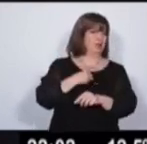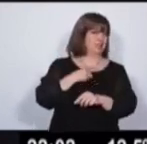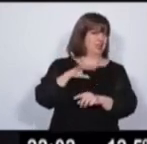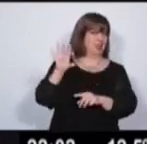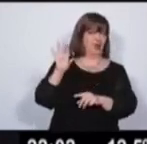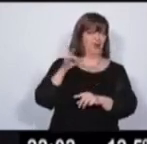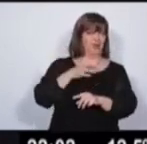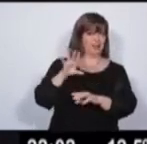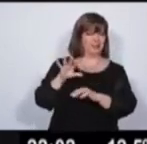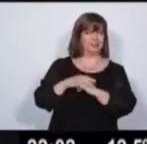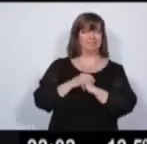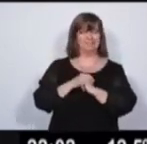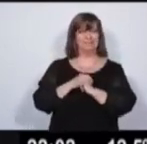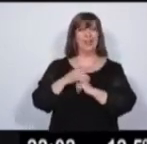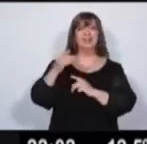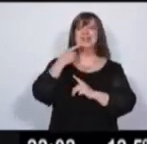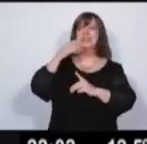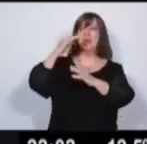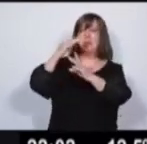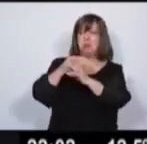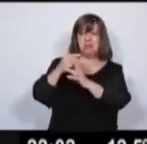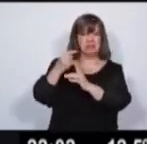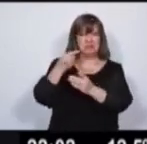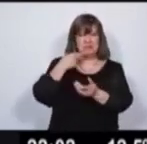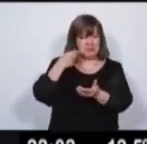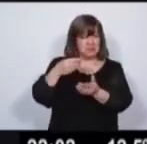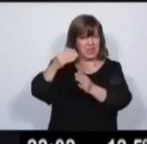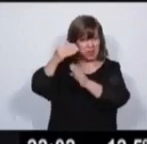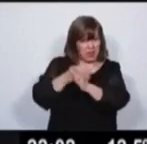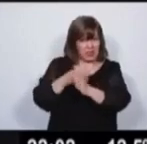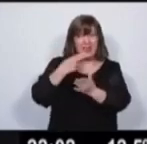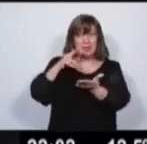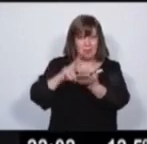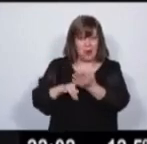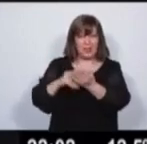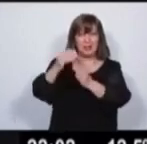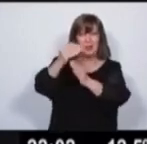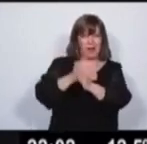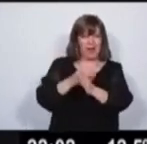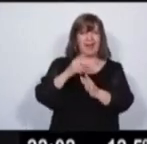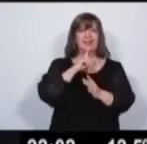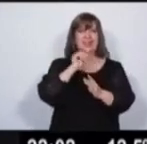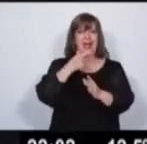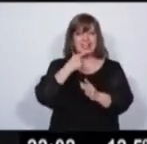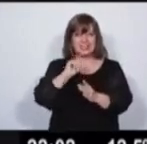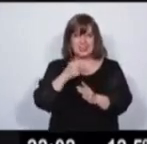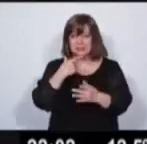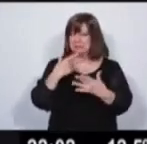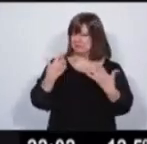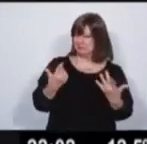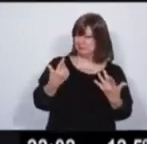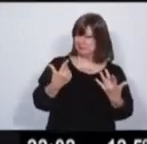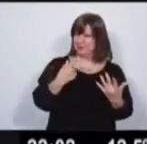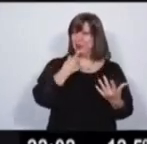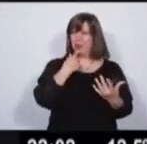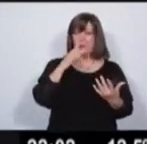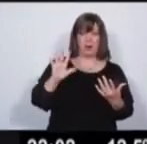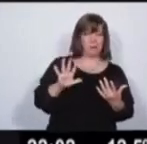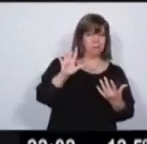en forma indiscriminada No es cierto no se puede hacer sí se puede ir